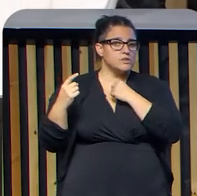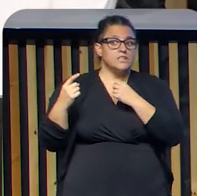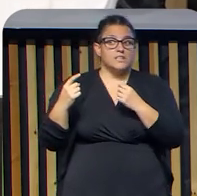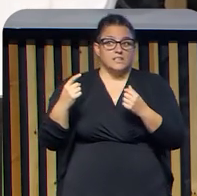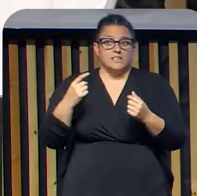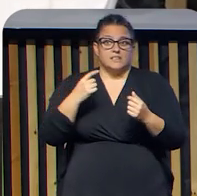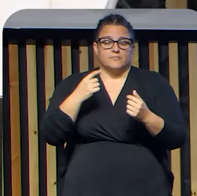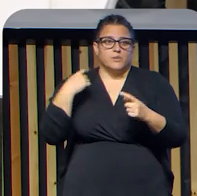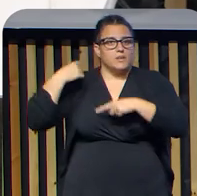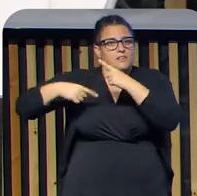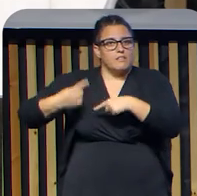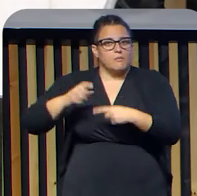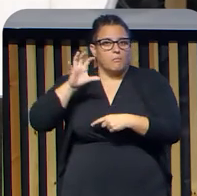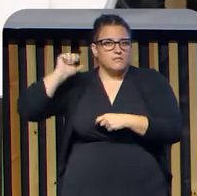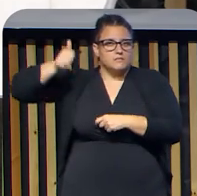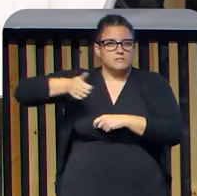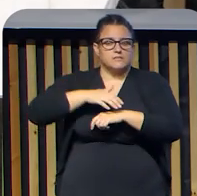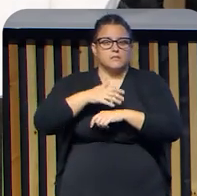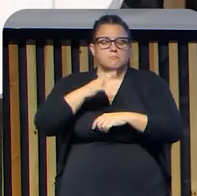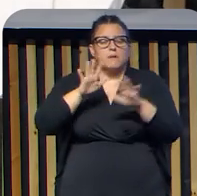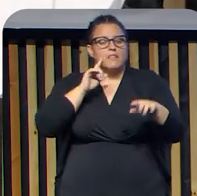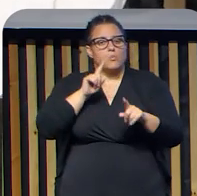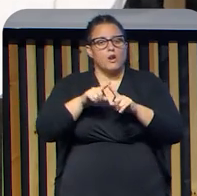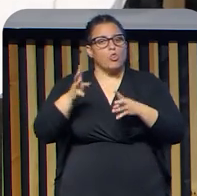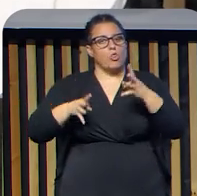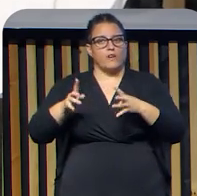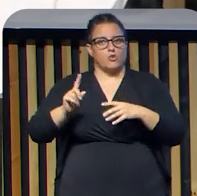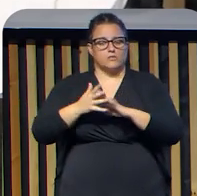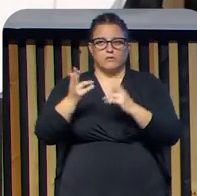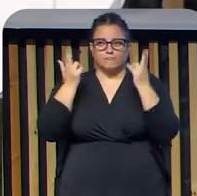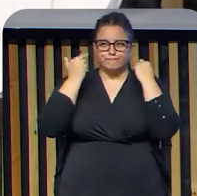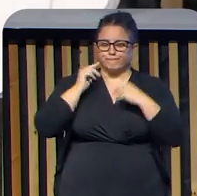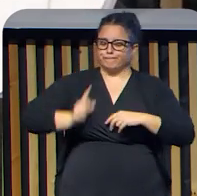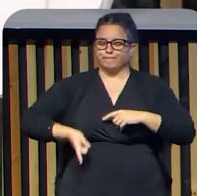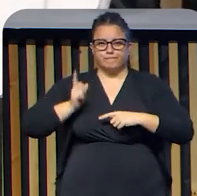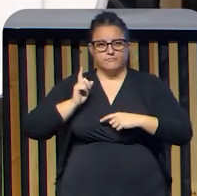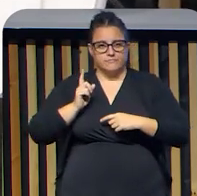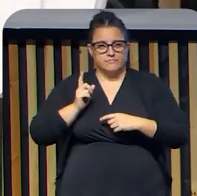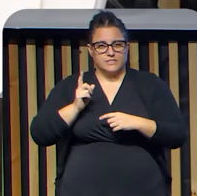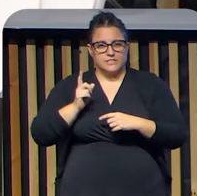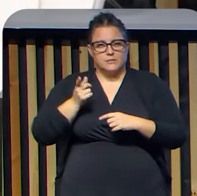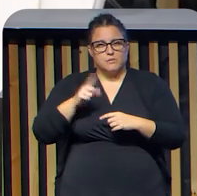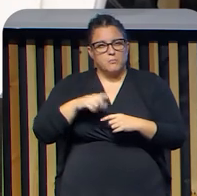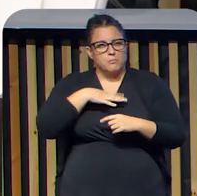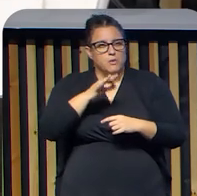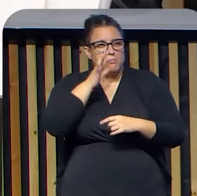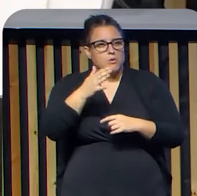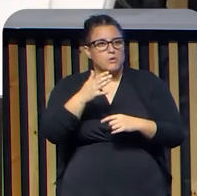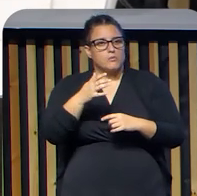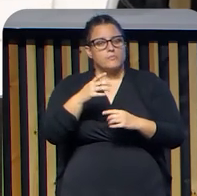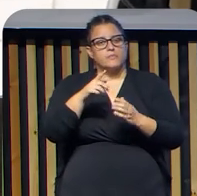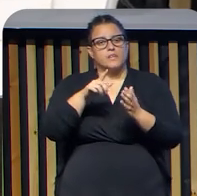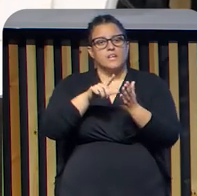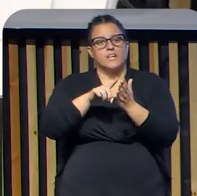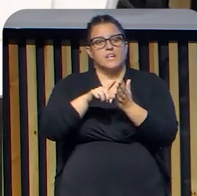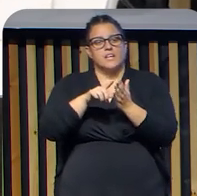un lenguaje vulgar o impreciso con un lenguaje claro y puede haber también una un miedo a una pérdida de poder